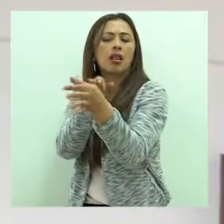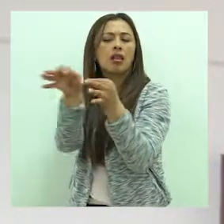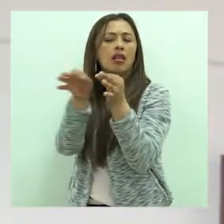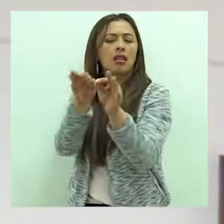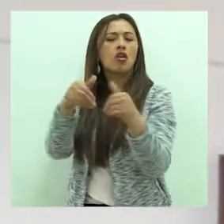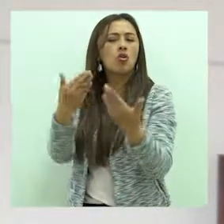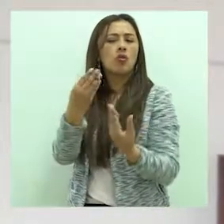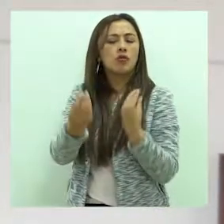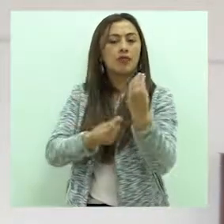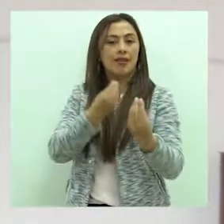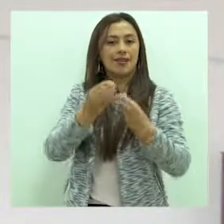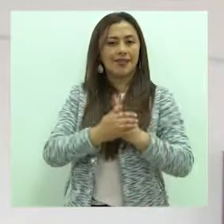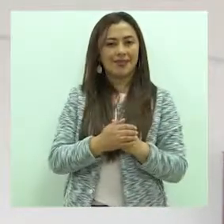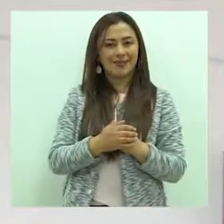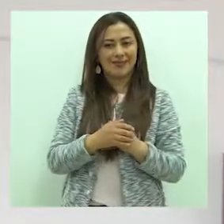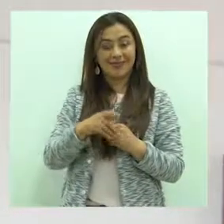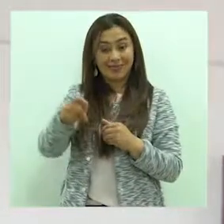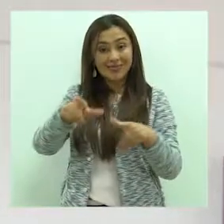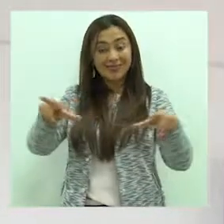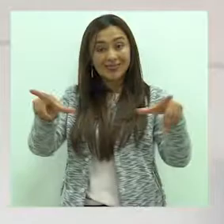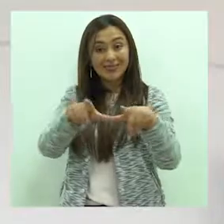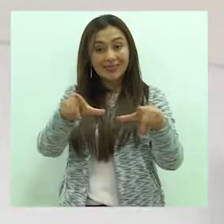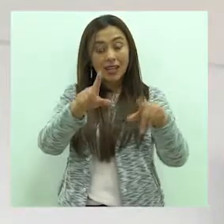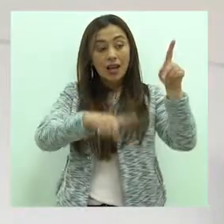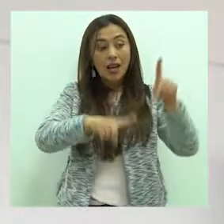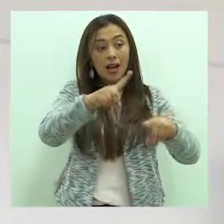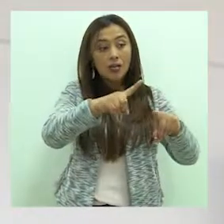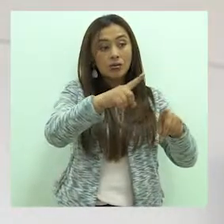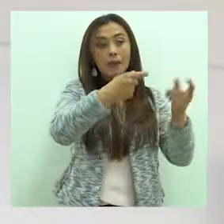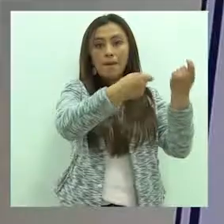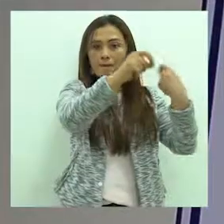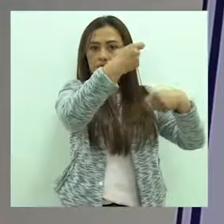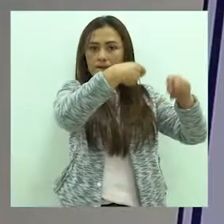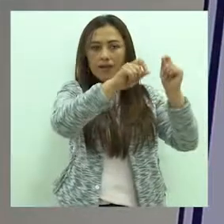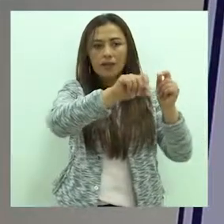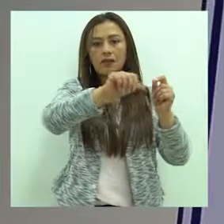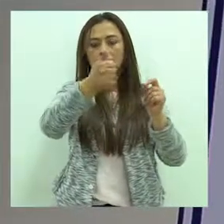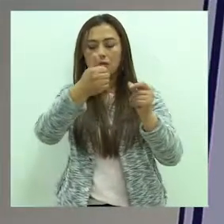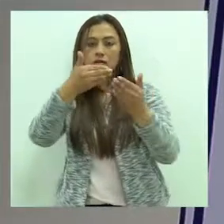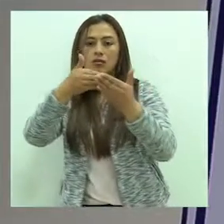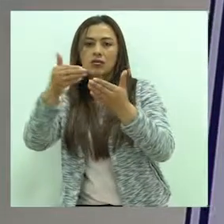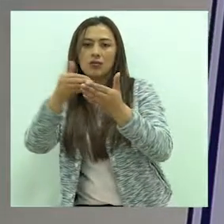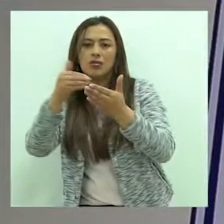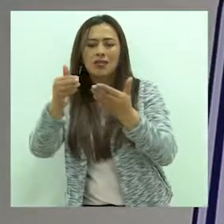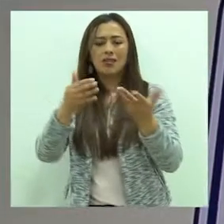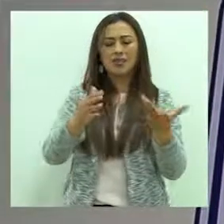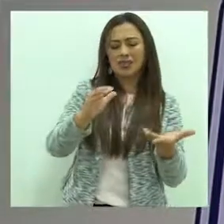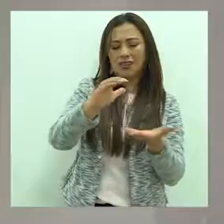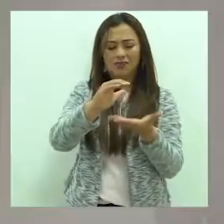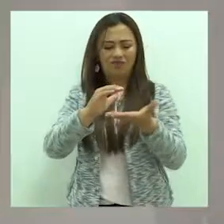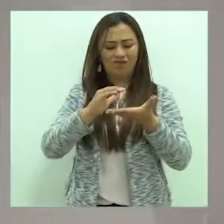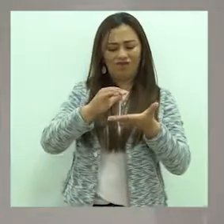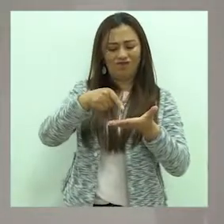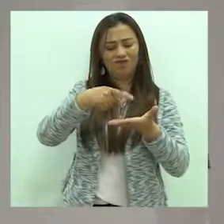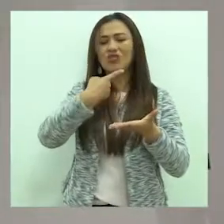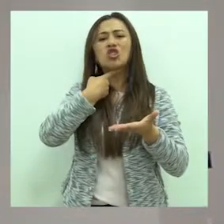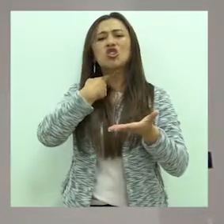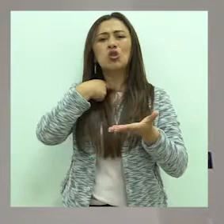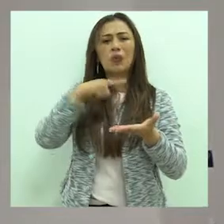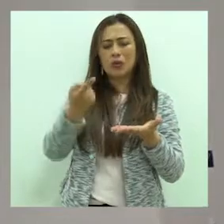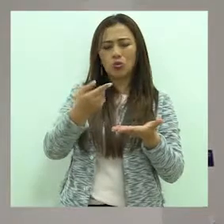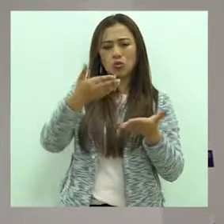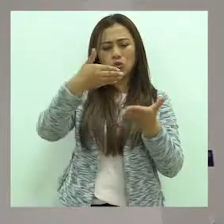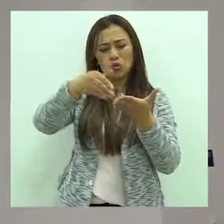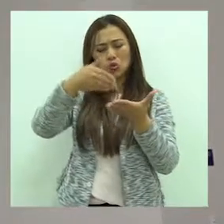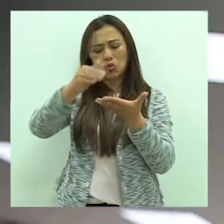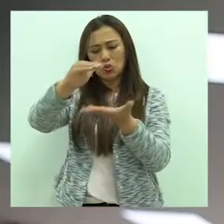como función brindar toda la orientación tanto a comerciantes como consumidores que puedan tener dificultades en el proceso de adquisición de bienes,